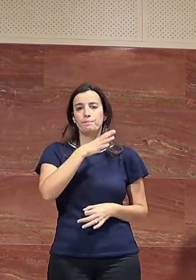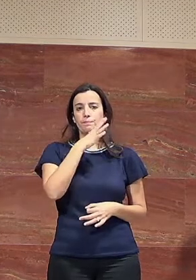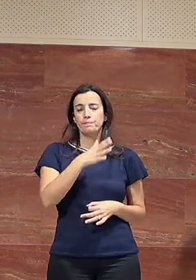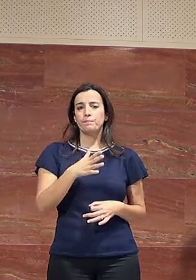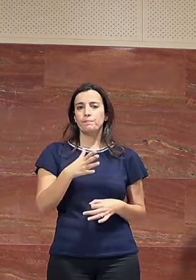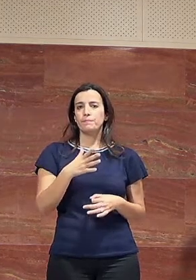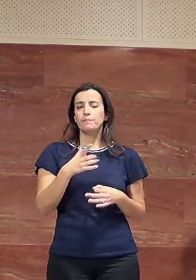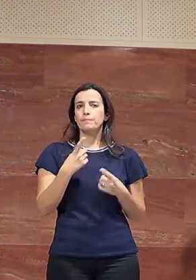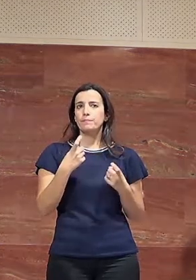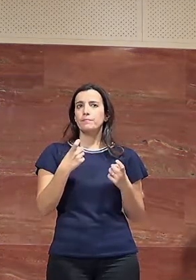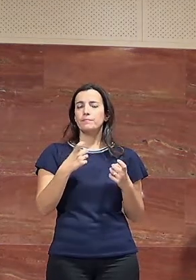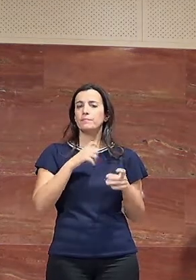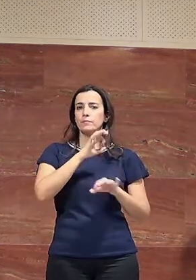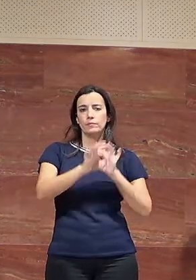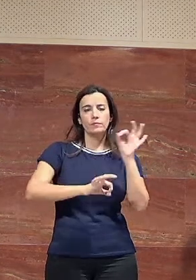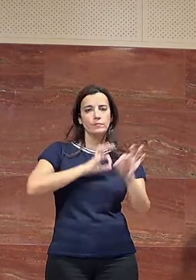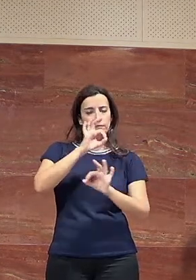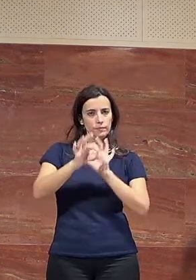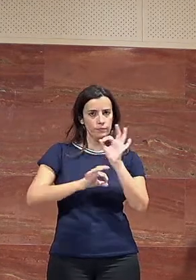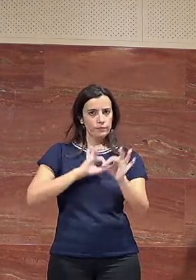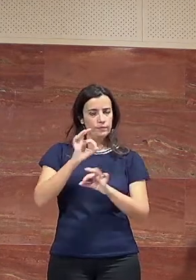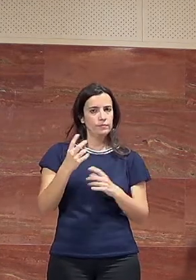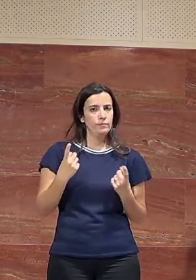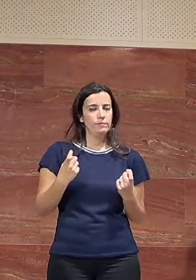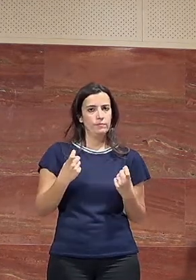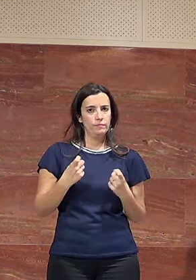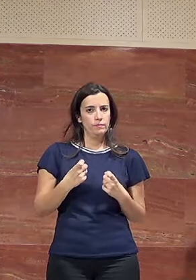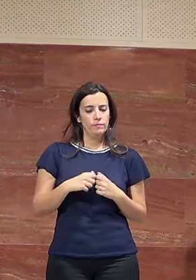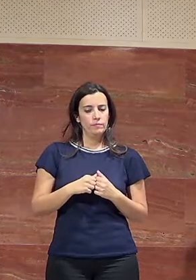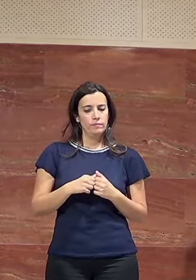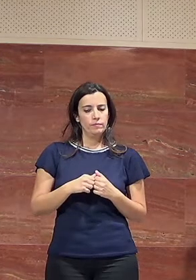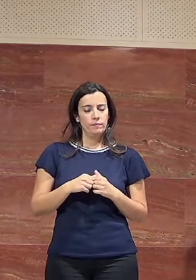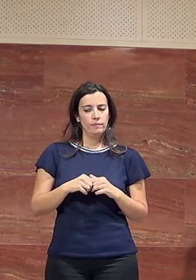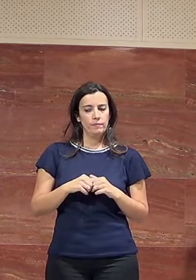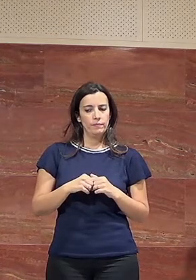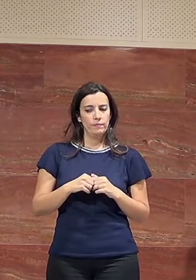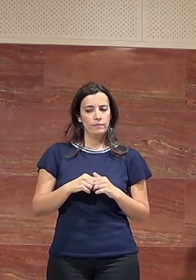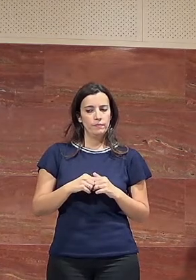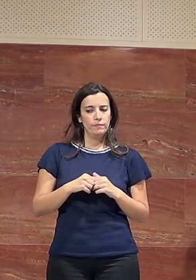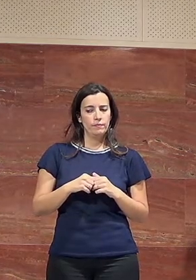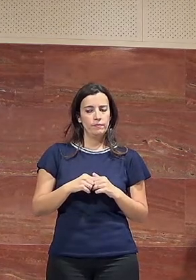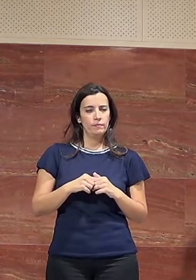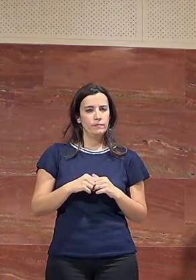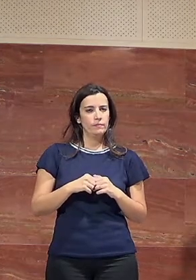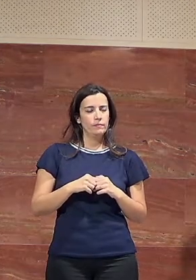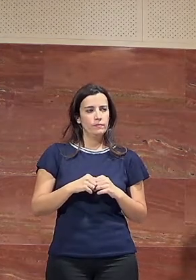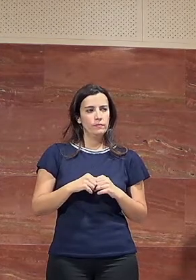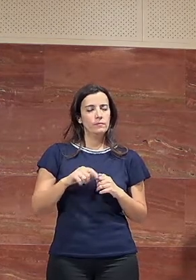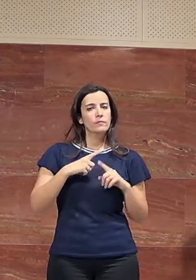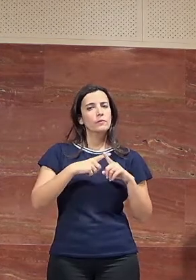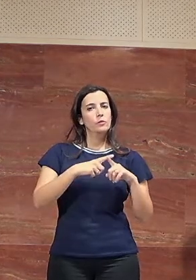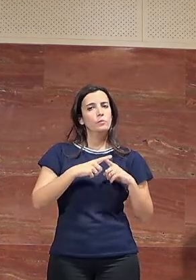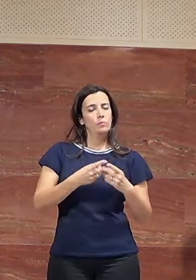necesita una organización que anticipa. Así, eh, compartir su vida en un